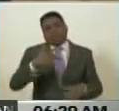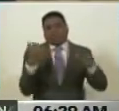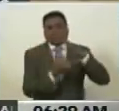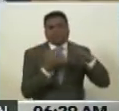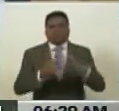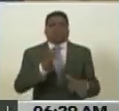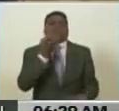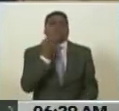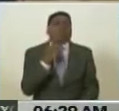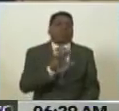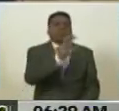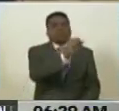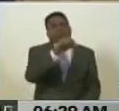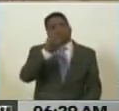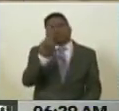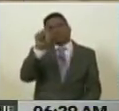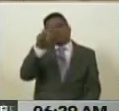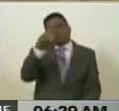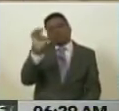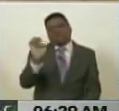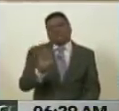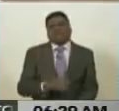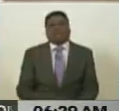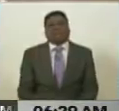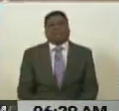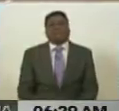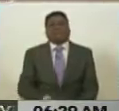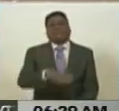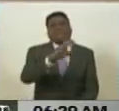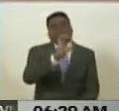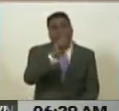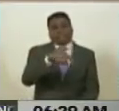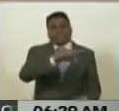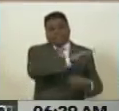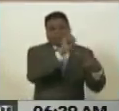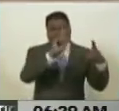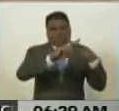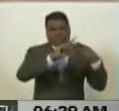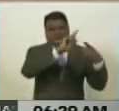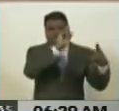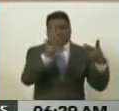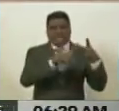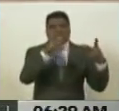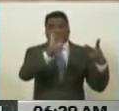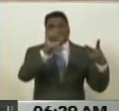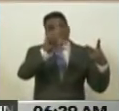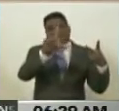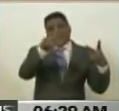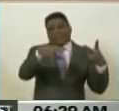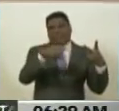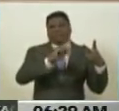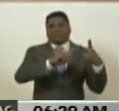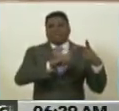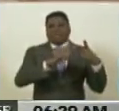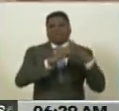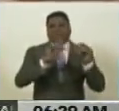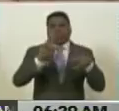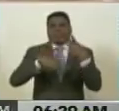Sunde, los trabajadores mismos en términos organizados con los CLP, asegurándose de incrementar al máximo nivel posible los niveles de